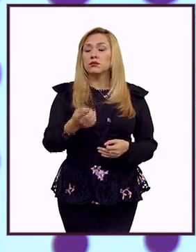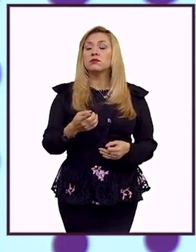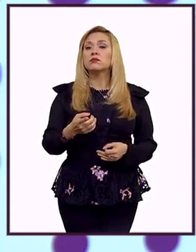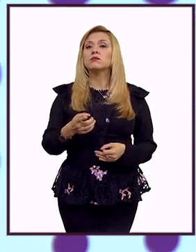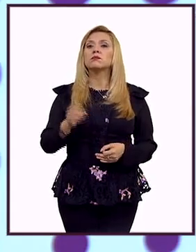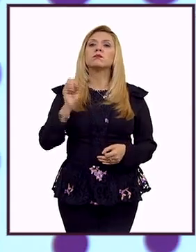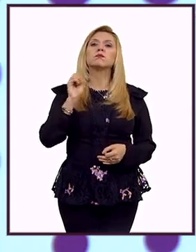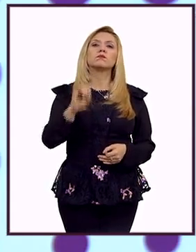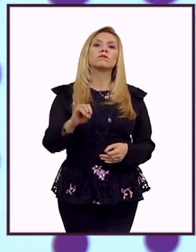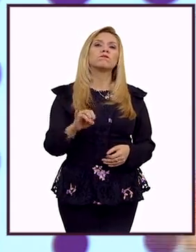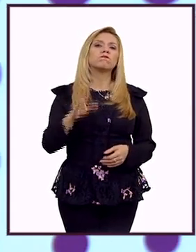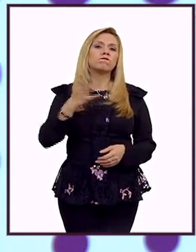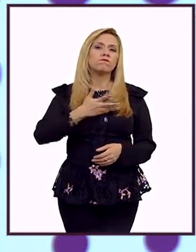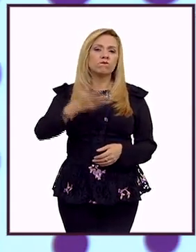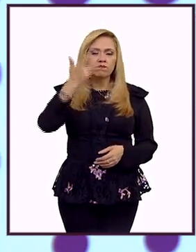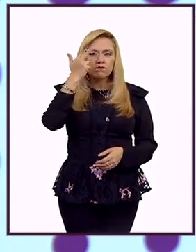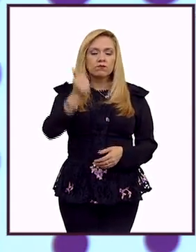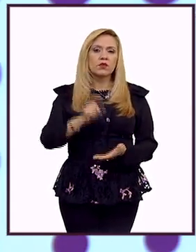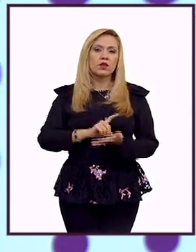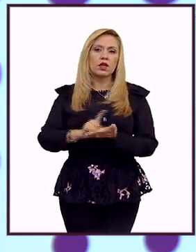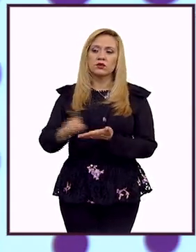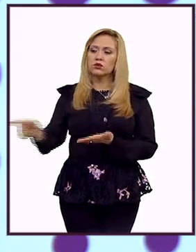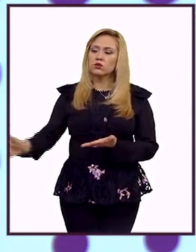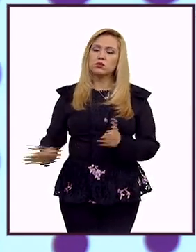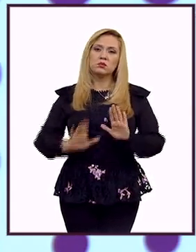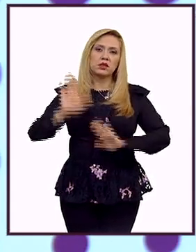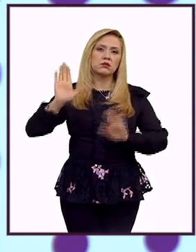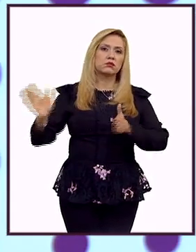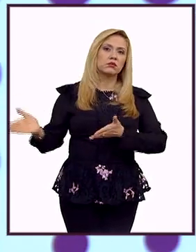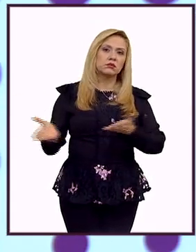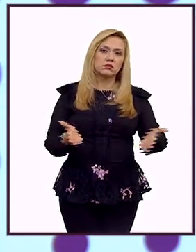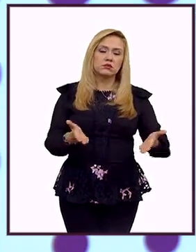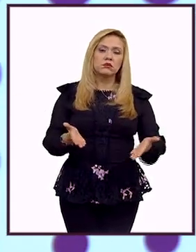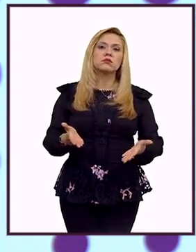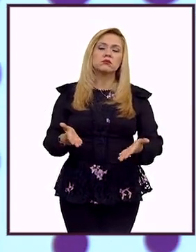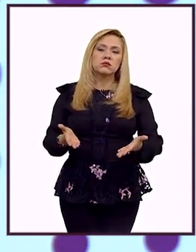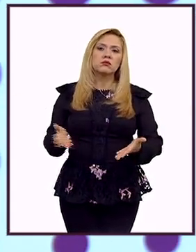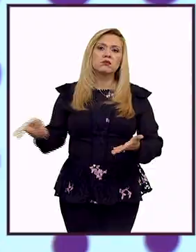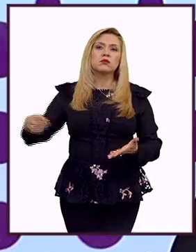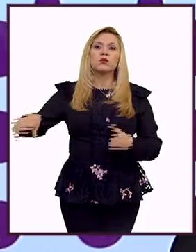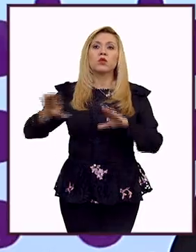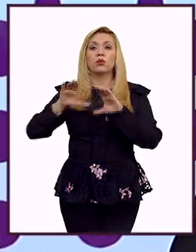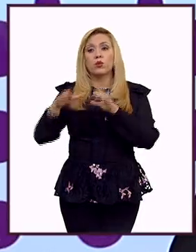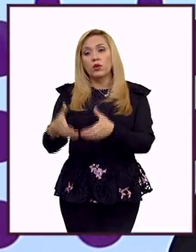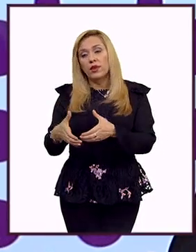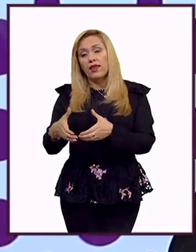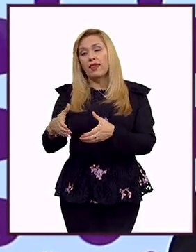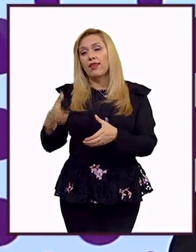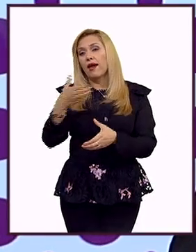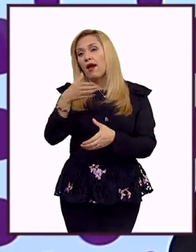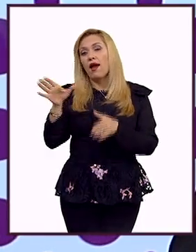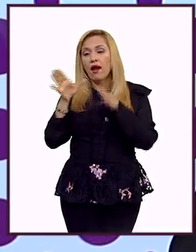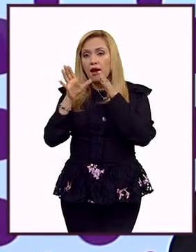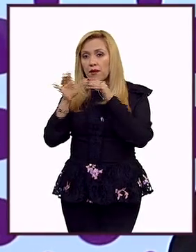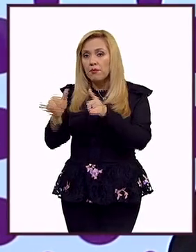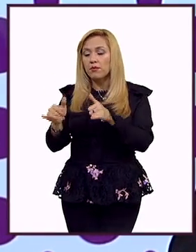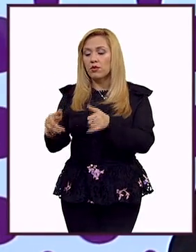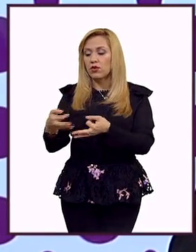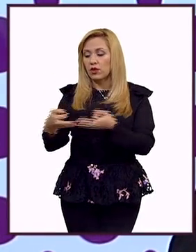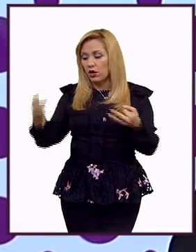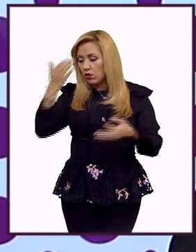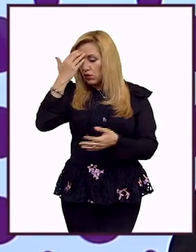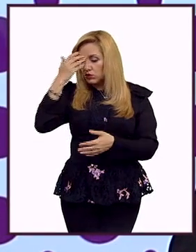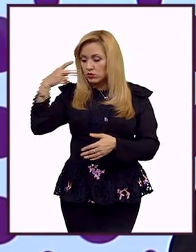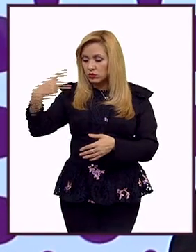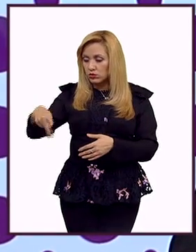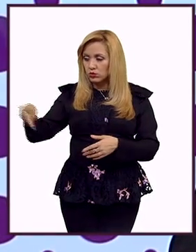declaración reforzando de nuevo el derecho a la participación y reforzando esta idea de que si las comunidades campesinas tienen esta relación con la tierra, tienen una forma